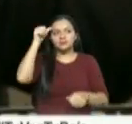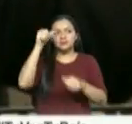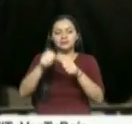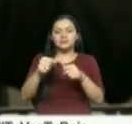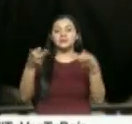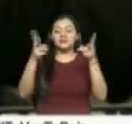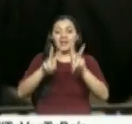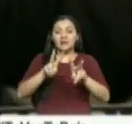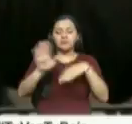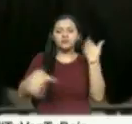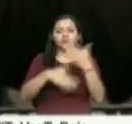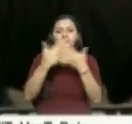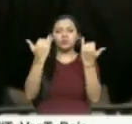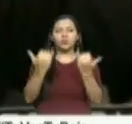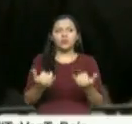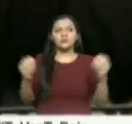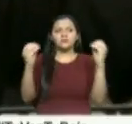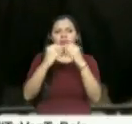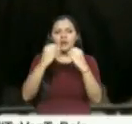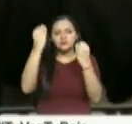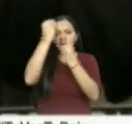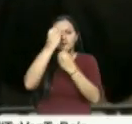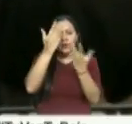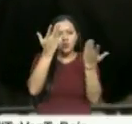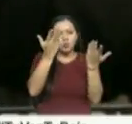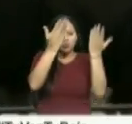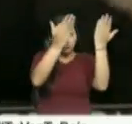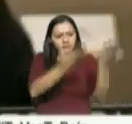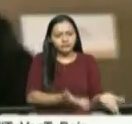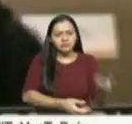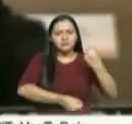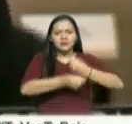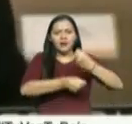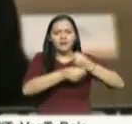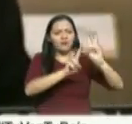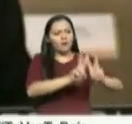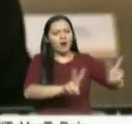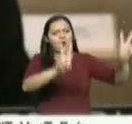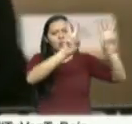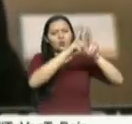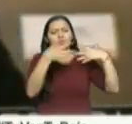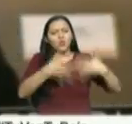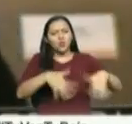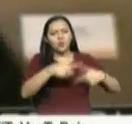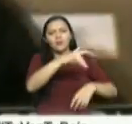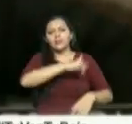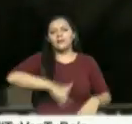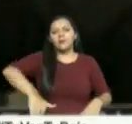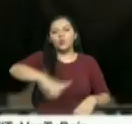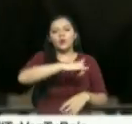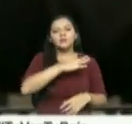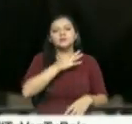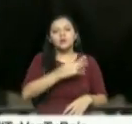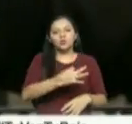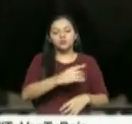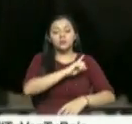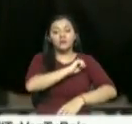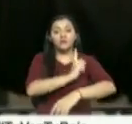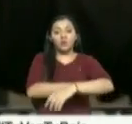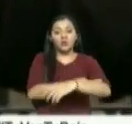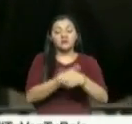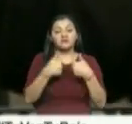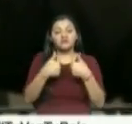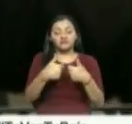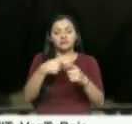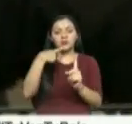también, que lo valoremos en esta gestión como presidente, como un demócrata cabal, con mucha fuerza, con mucho